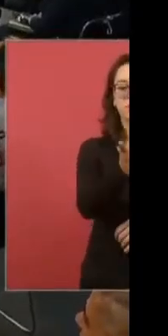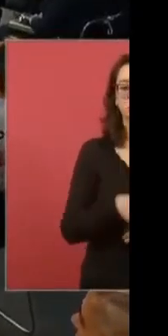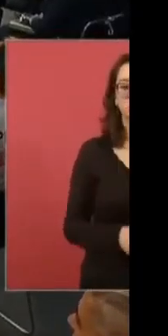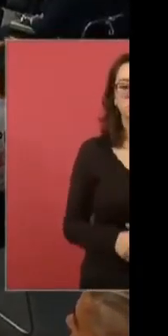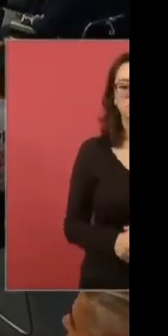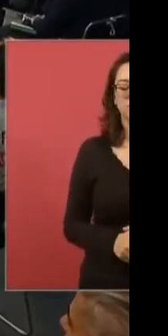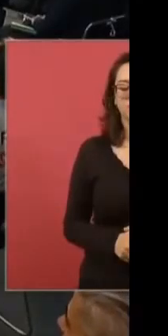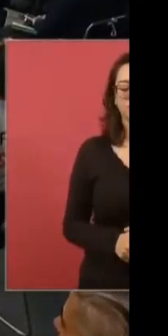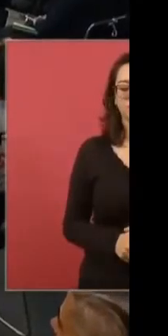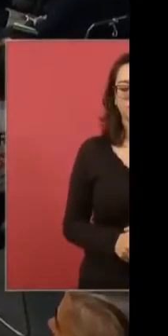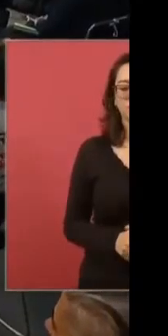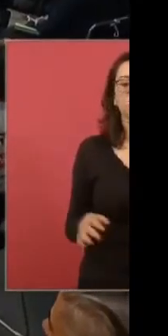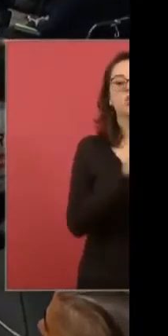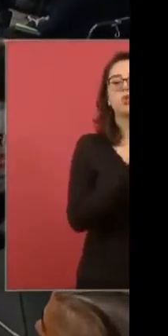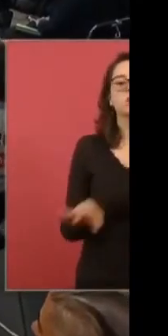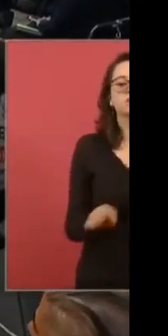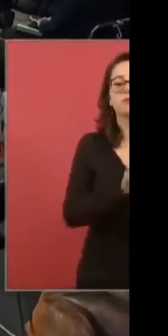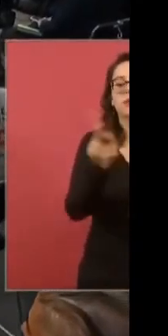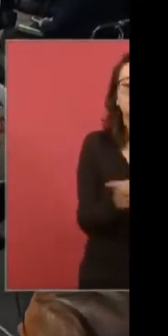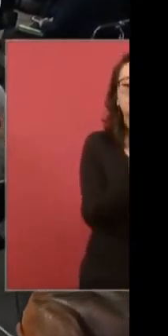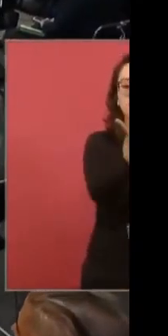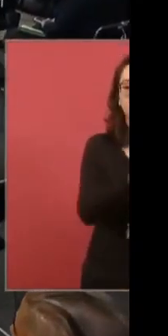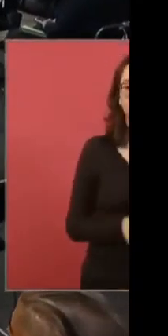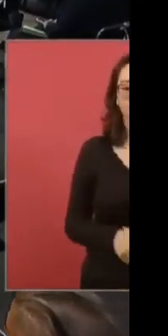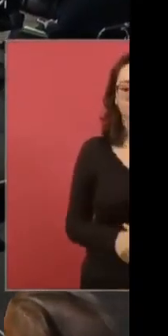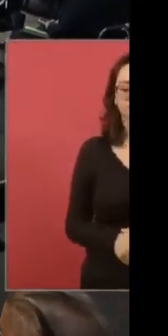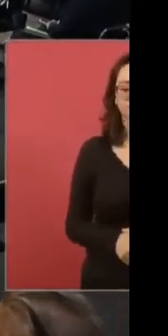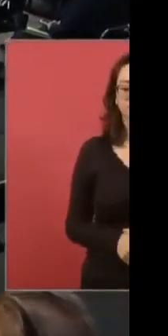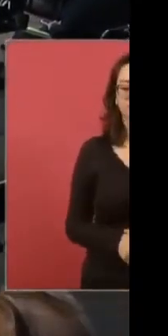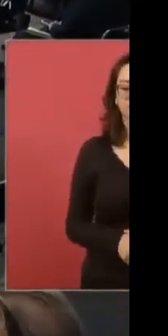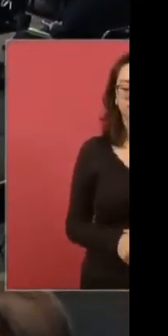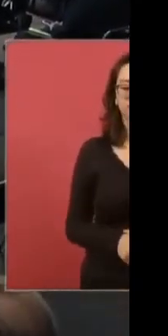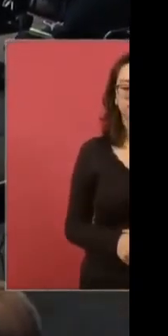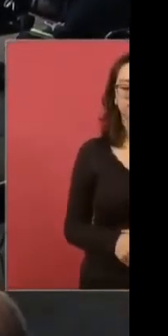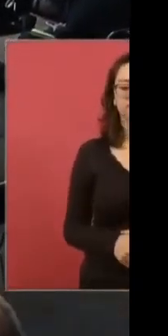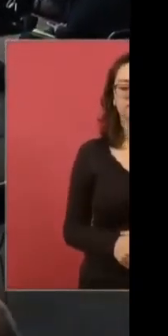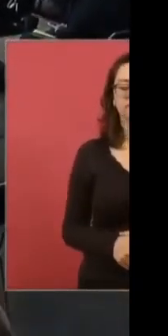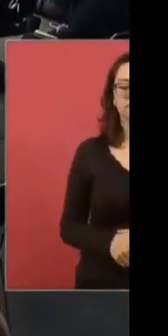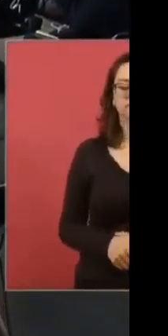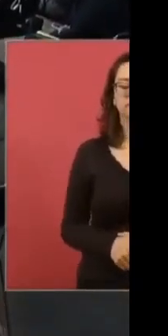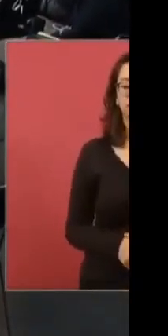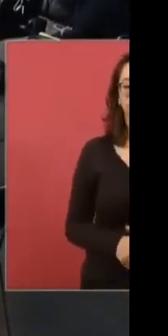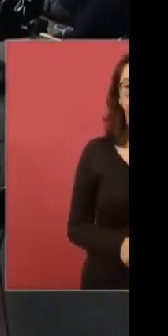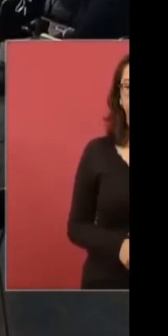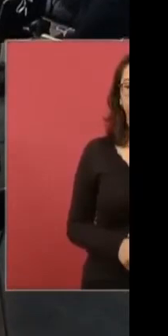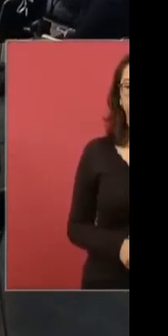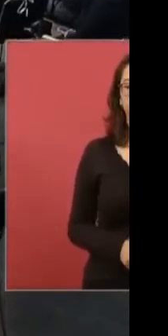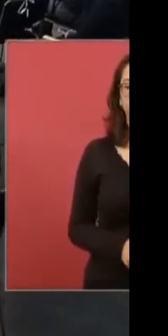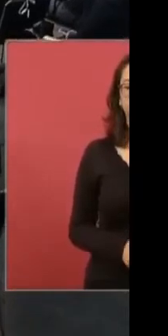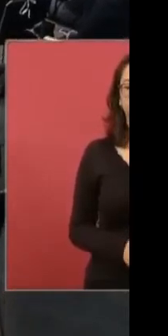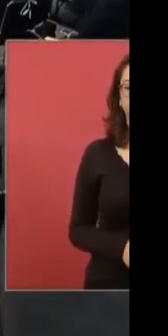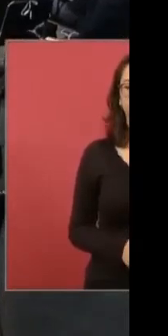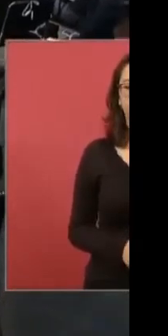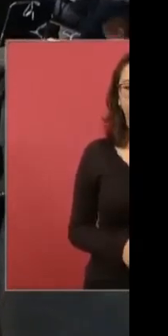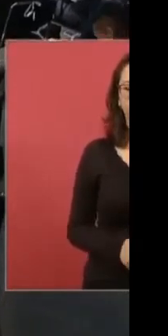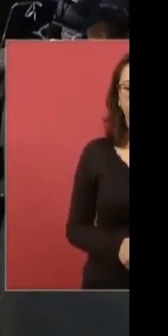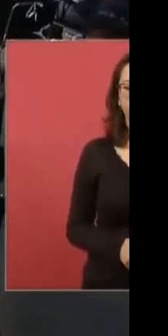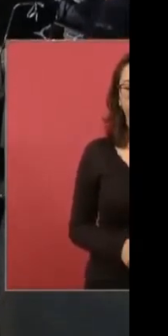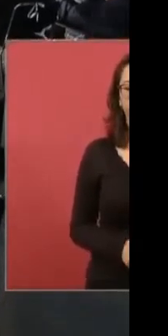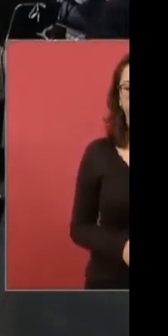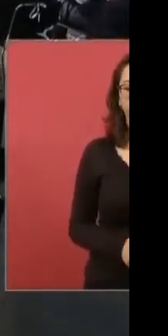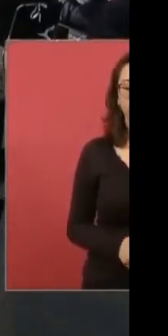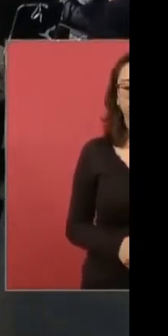distraigan los verdaderos delincuentes son los de cuello blanco y dijo en la mañana volvió a decir aquellos que hicieron un gran negocio